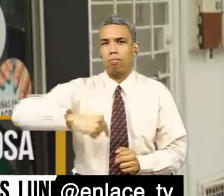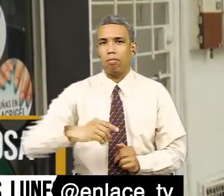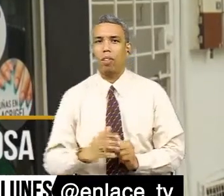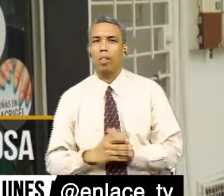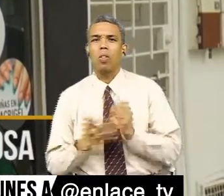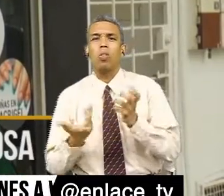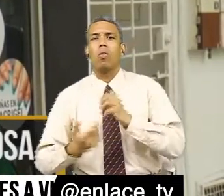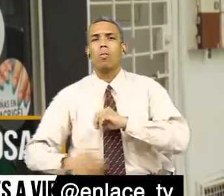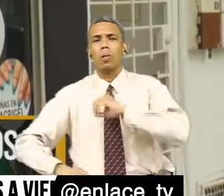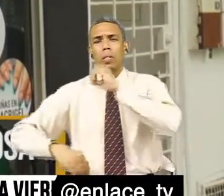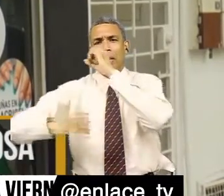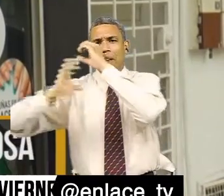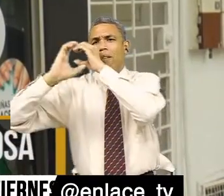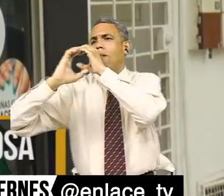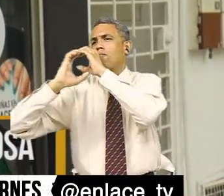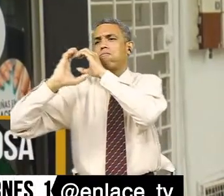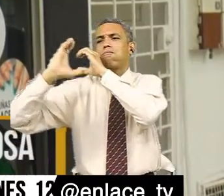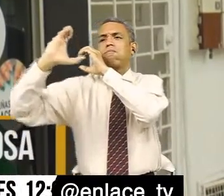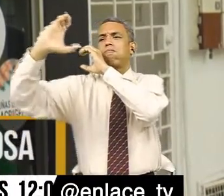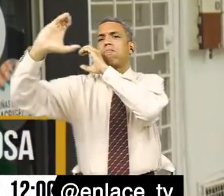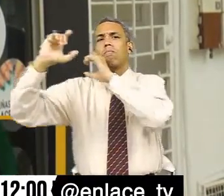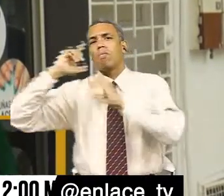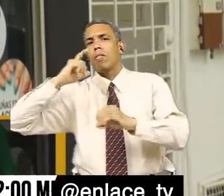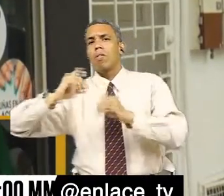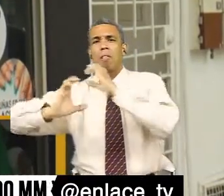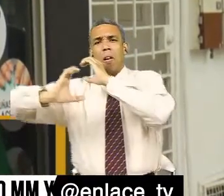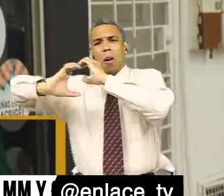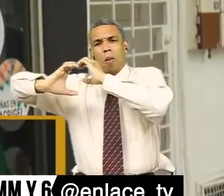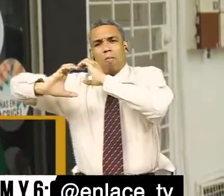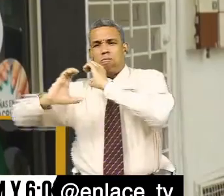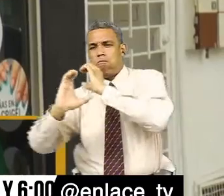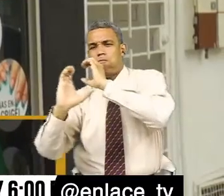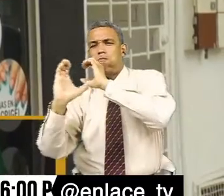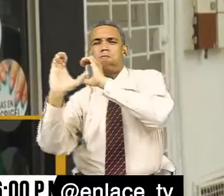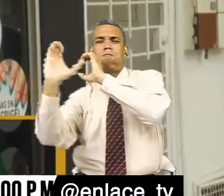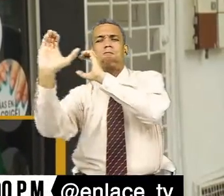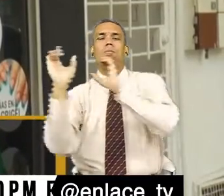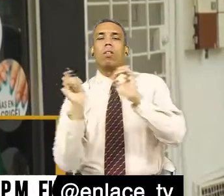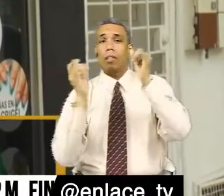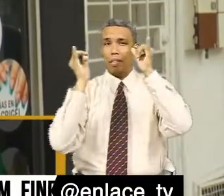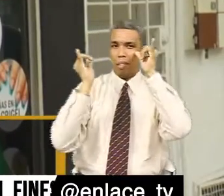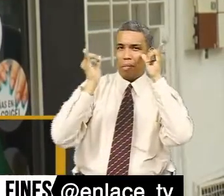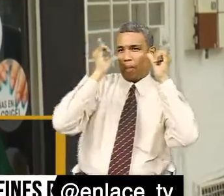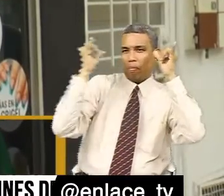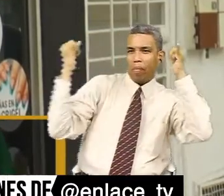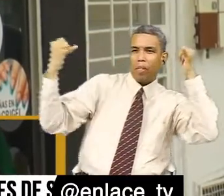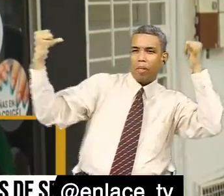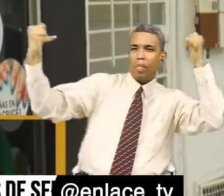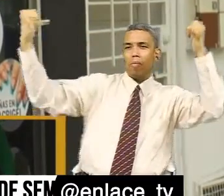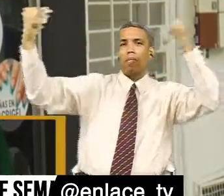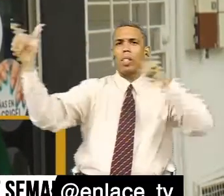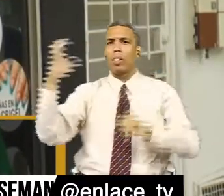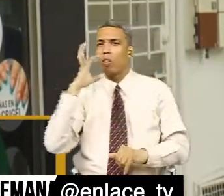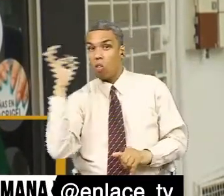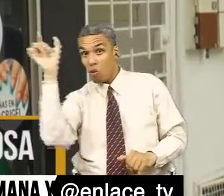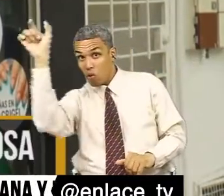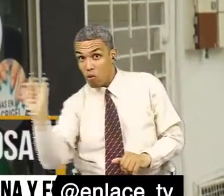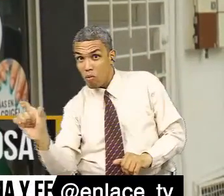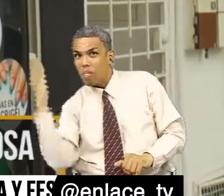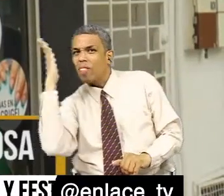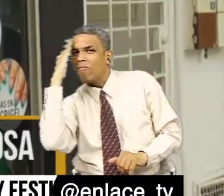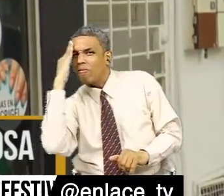actualizado, nueva tecnología para habilitar esas cornetas e instalar las cámaras, pero es muy importante que los señores de la alcaldía